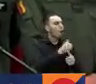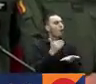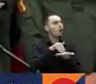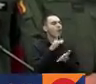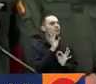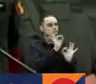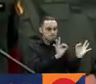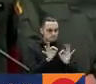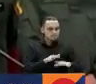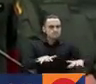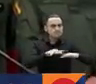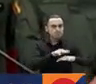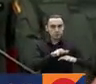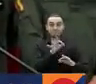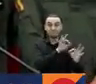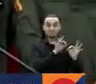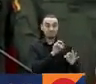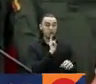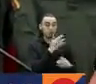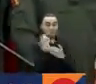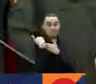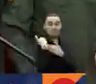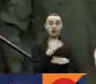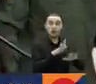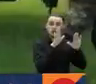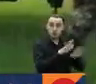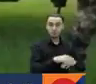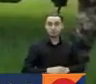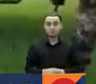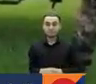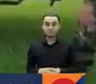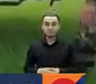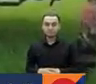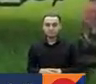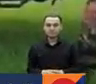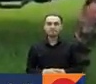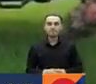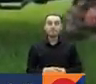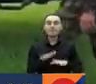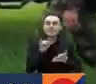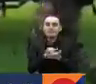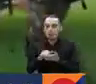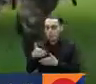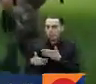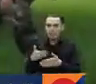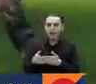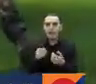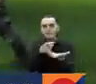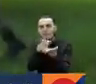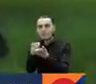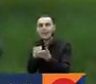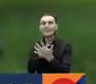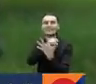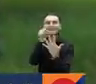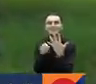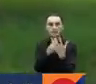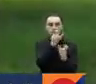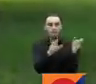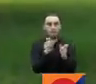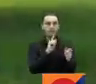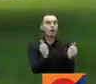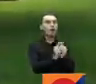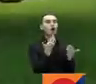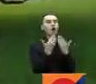rediseñar esa operación criminal en el caso de Arauca. En el operativo también fueron abatidos 5 hombres de confianza de alias